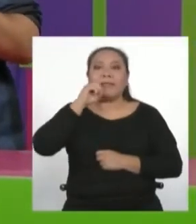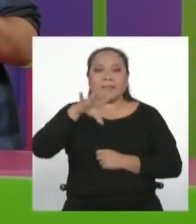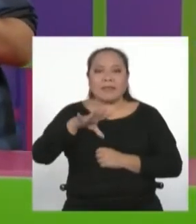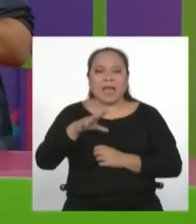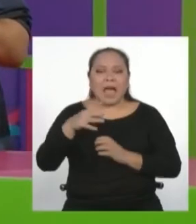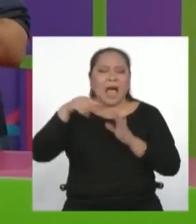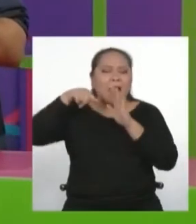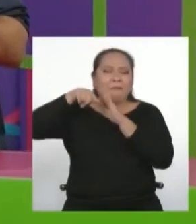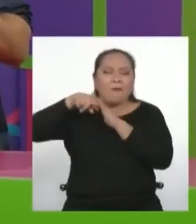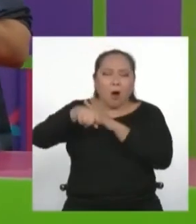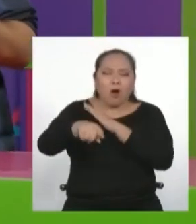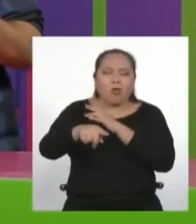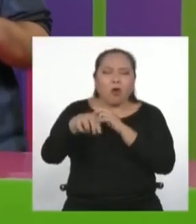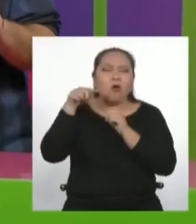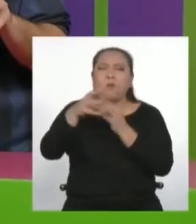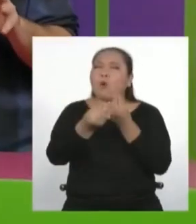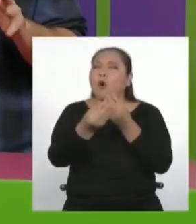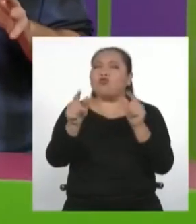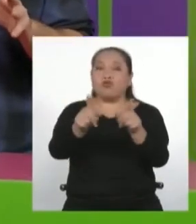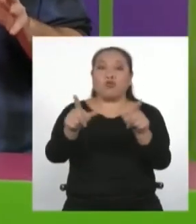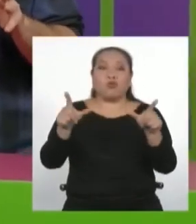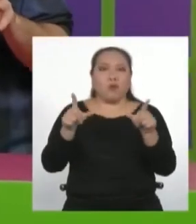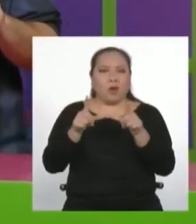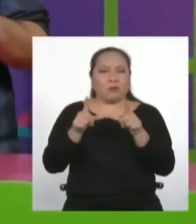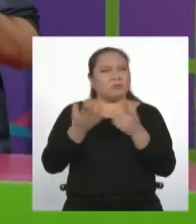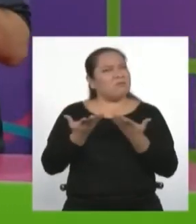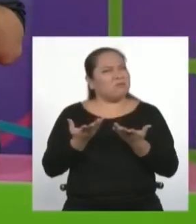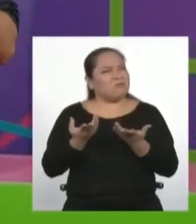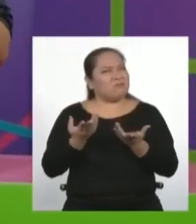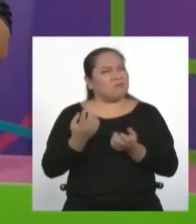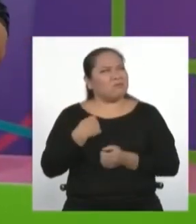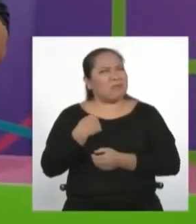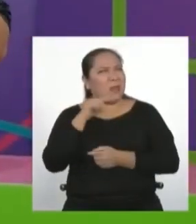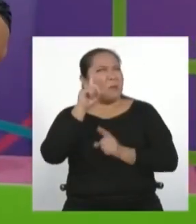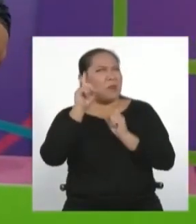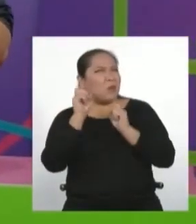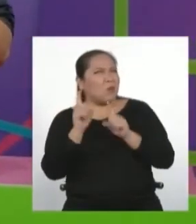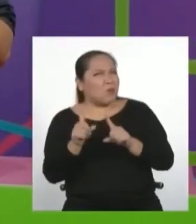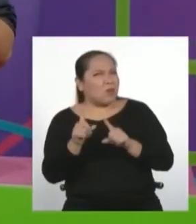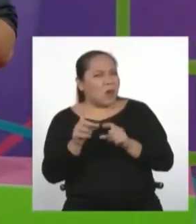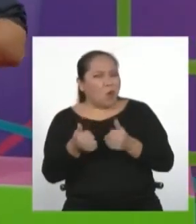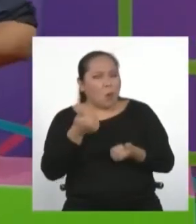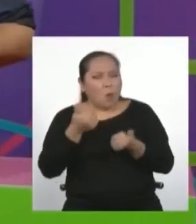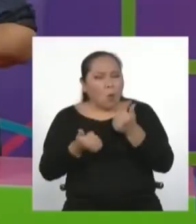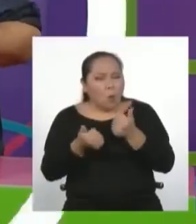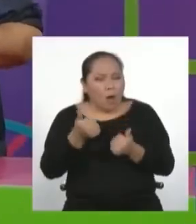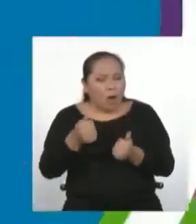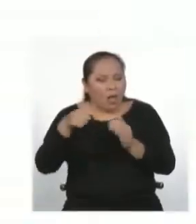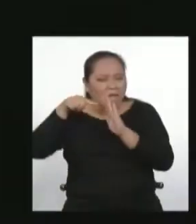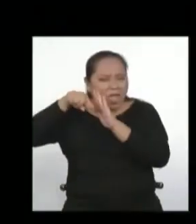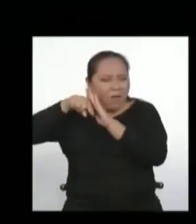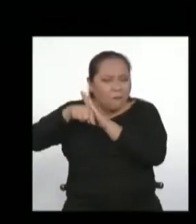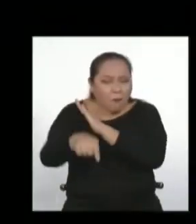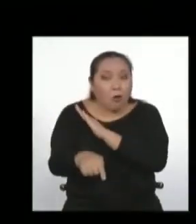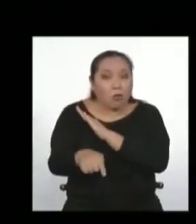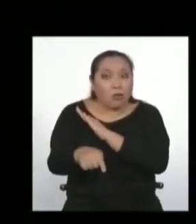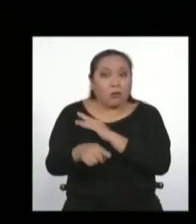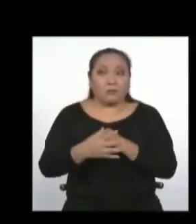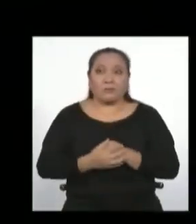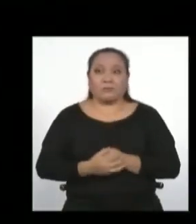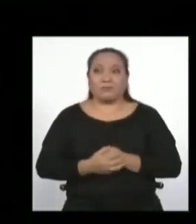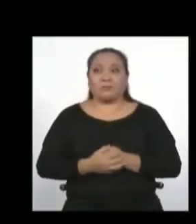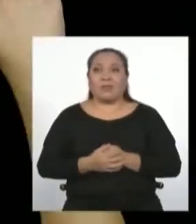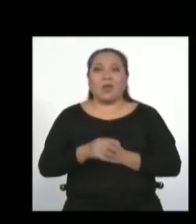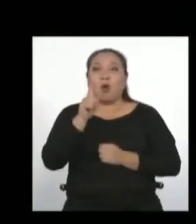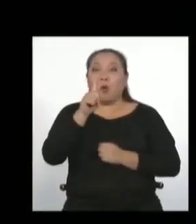espacio de sobra. La pregunta que sigue es, ¿qué tan en el fondo? Una de las cosas